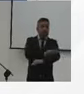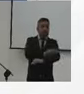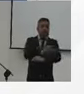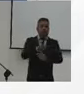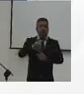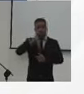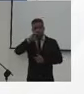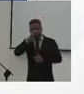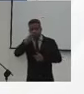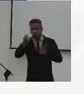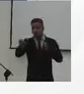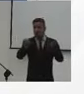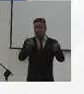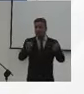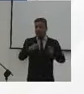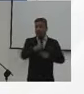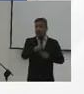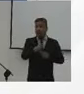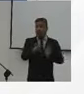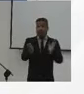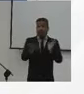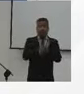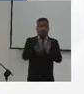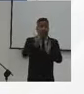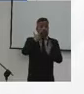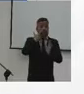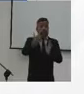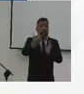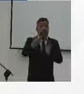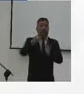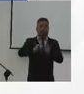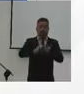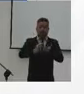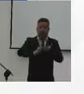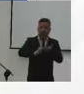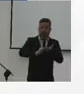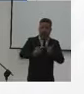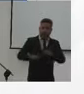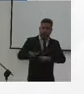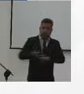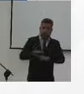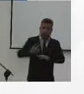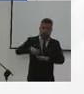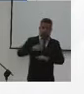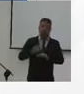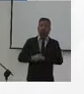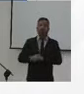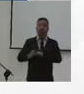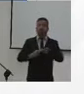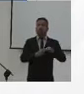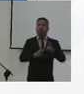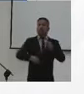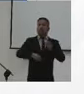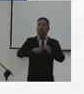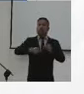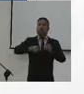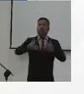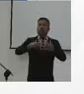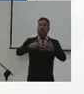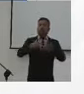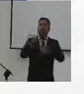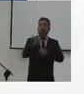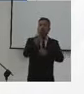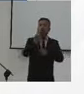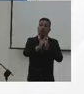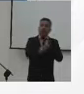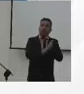fortalecer inspección, vigilancia y control es uno de los puntos álgidos de esta reforma que estamos proponiendo. Y obviamente tener un